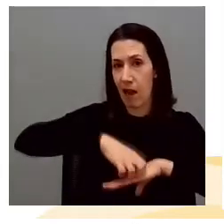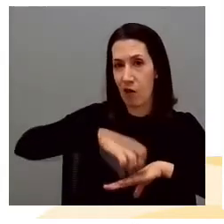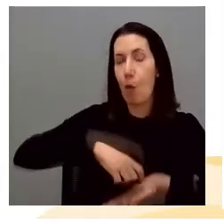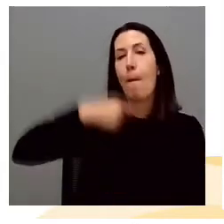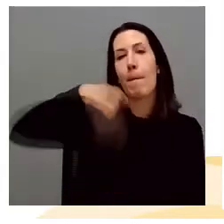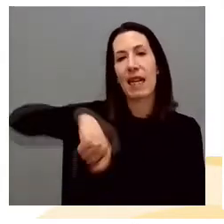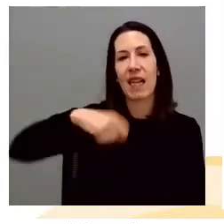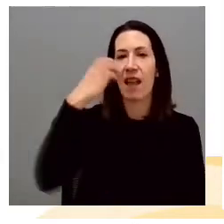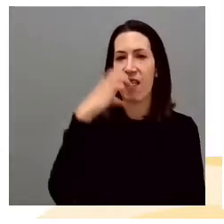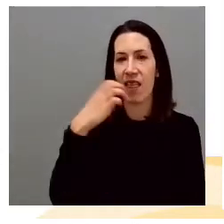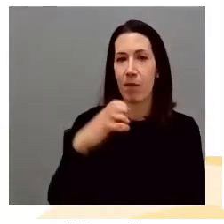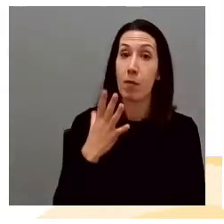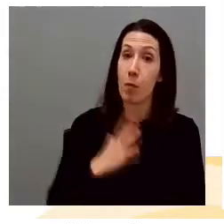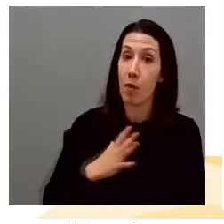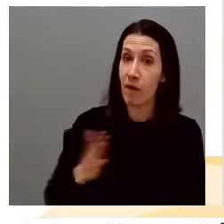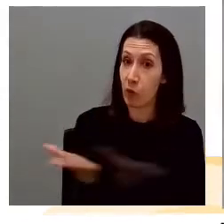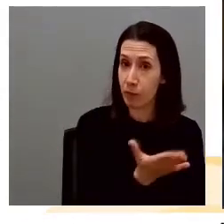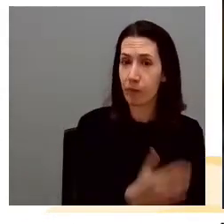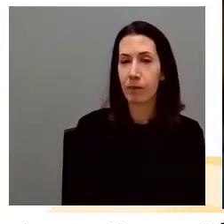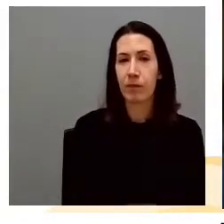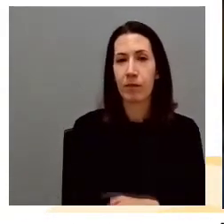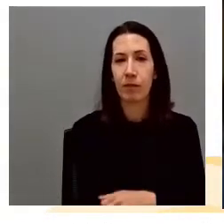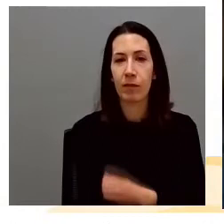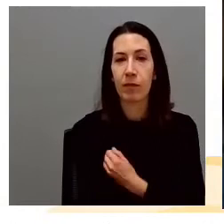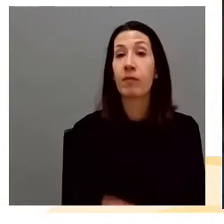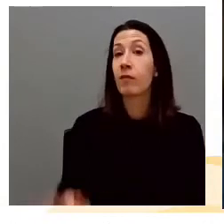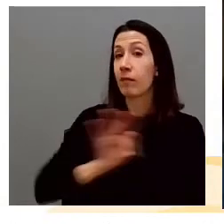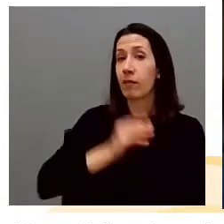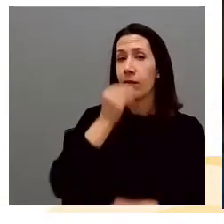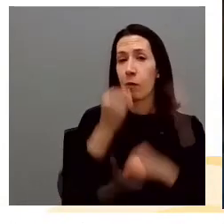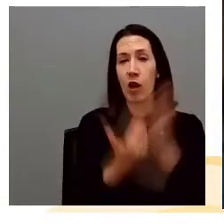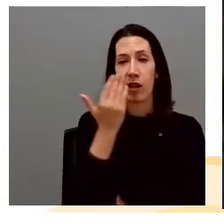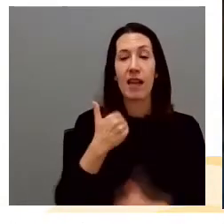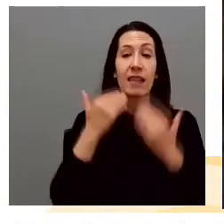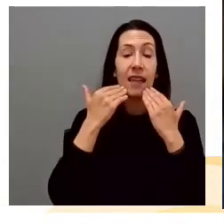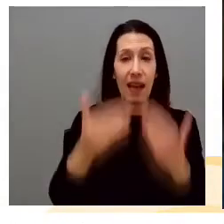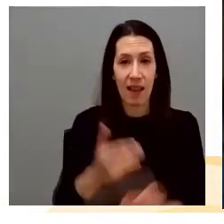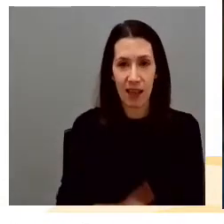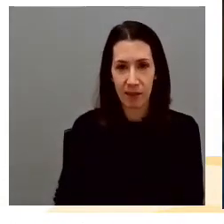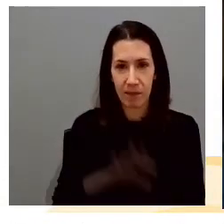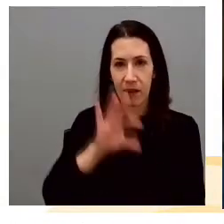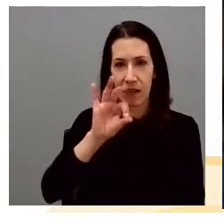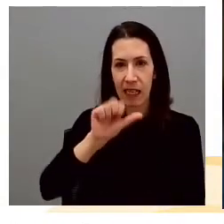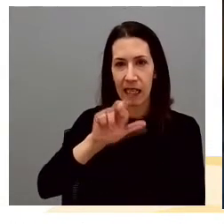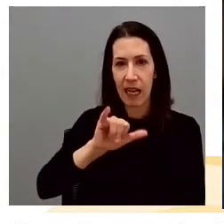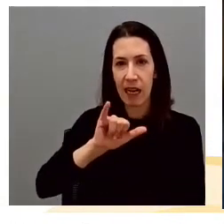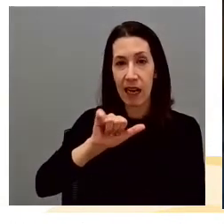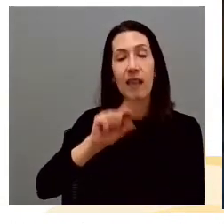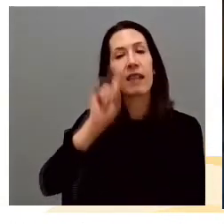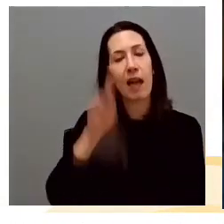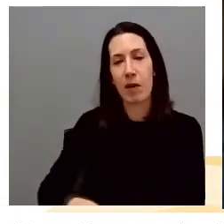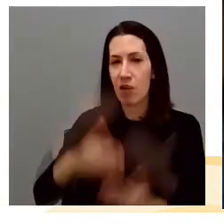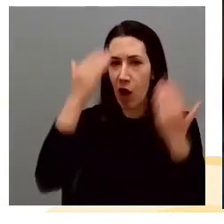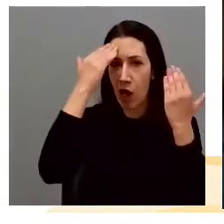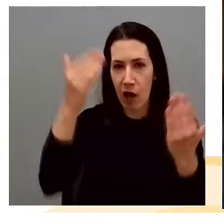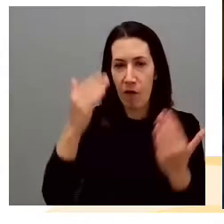presidente del CERMI. Por favor, Luis. Buenos días, gracias, Saray. Enhorabuena también a